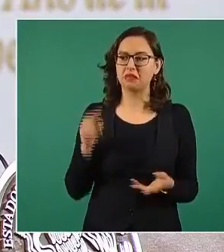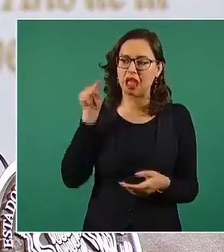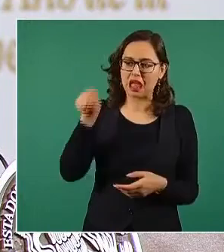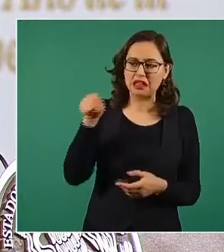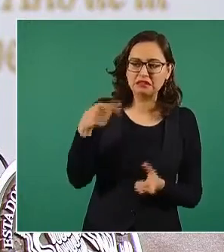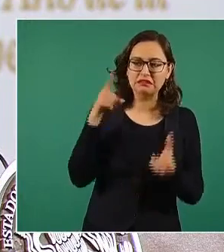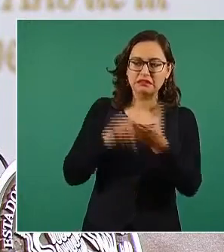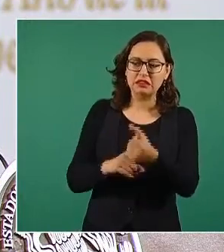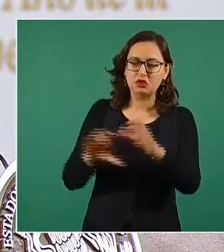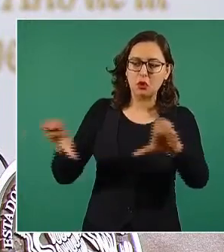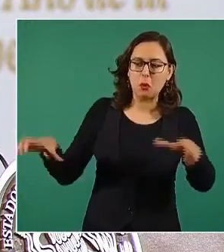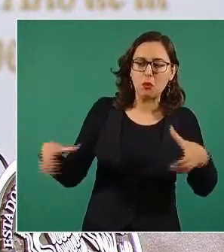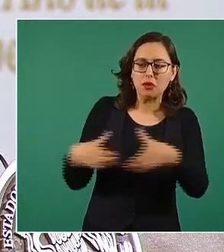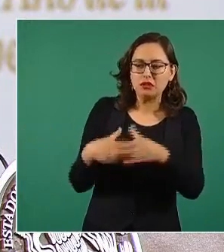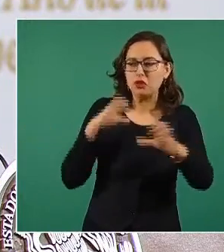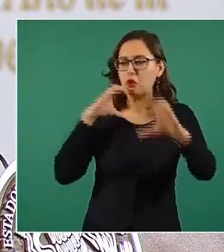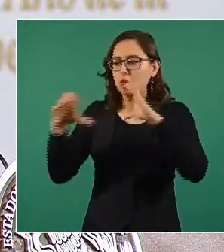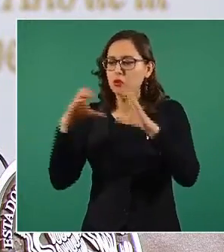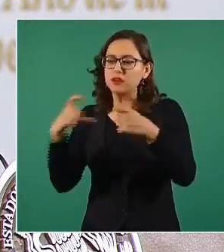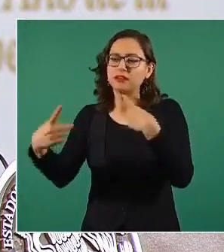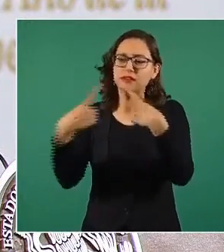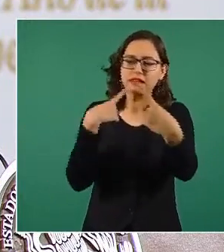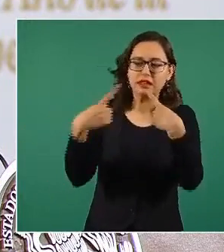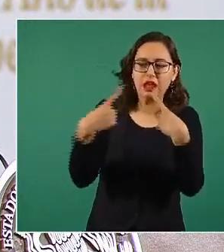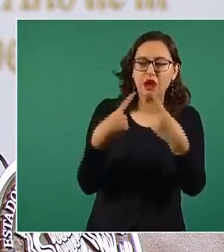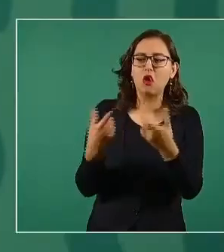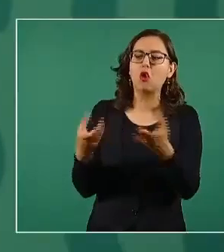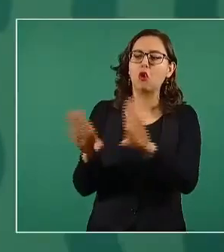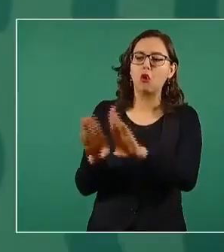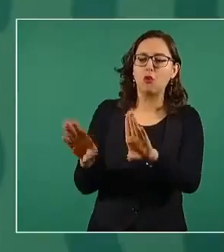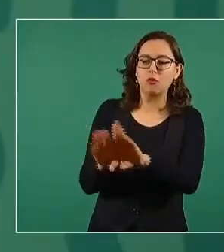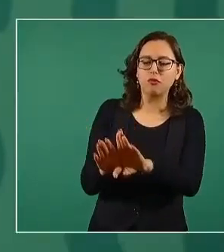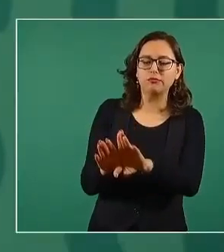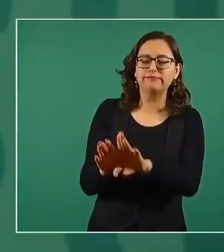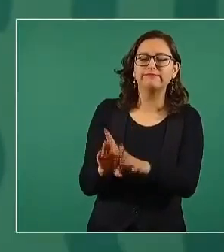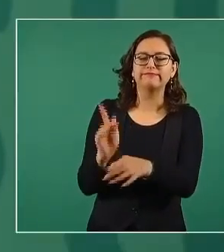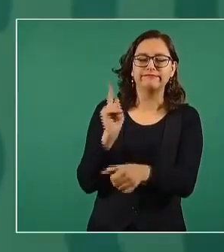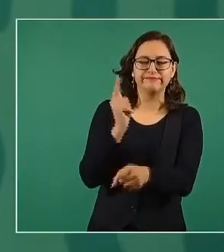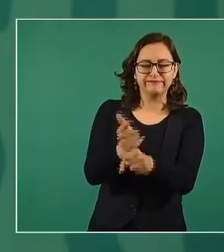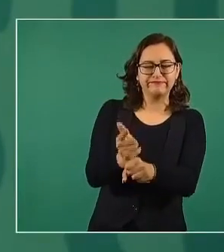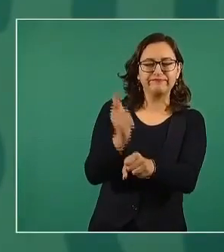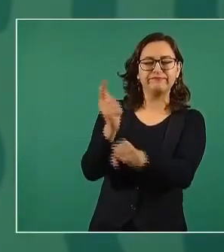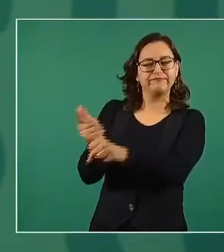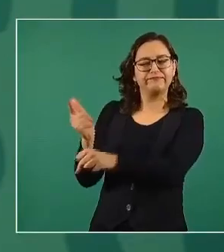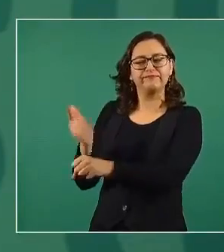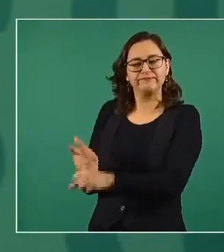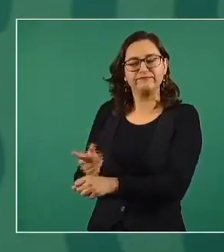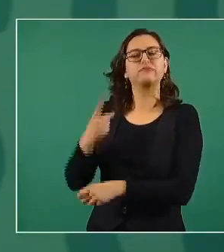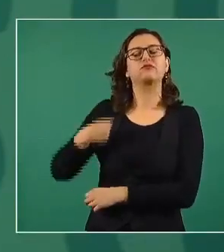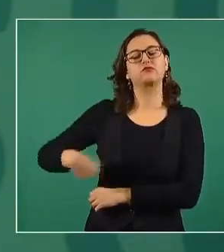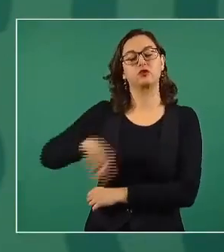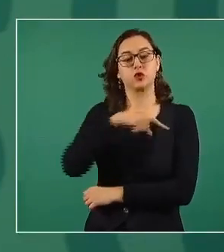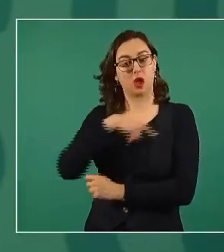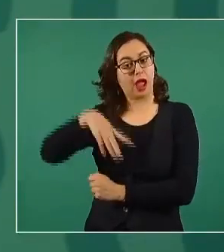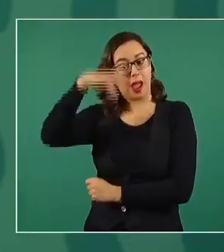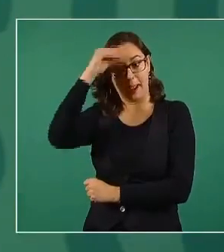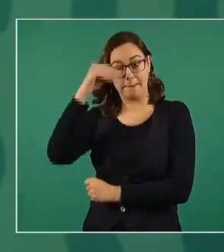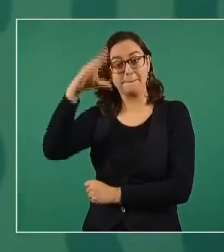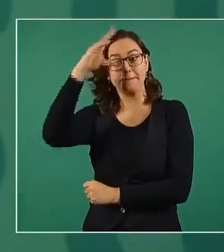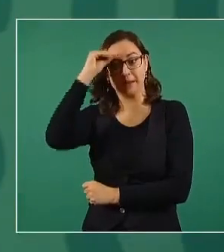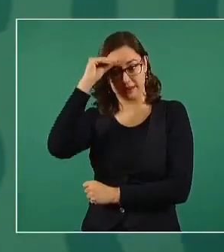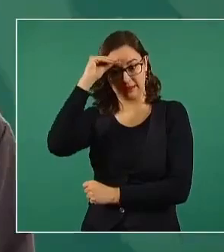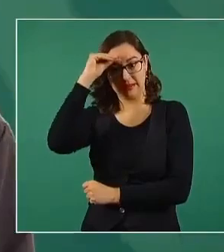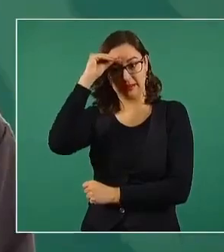diálogo es que tiene que basarse en la verdad. El que ofrece algo tiene que